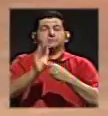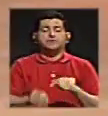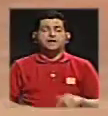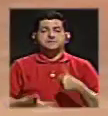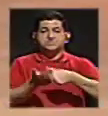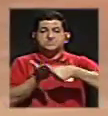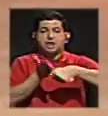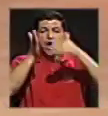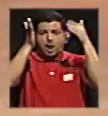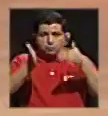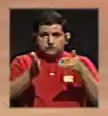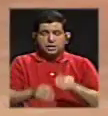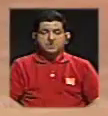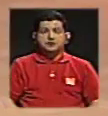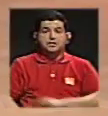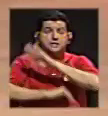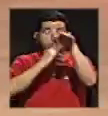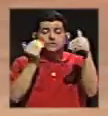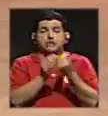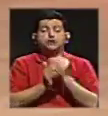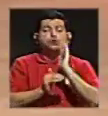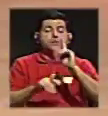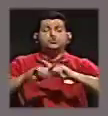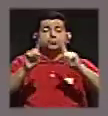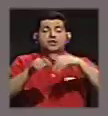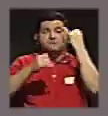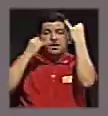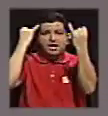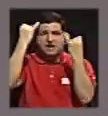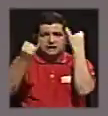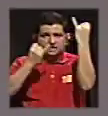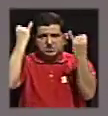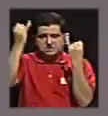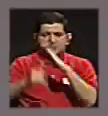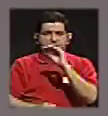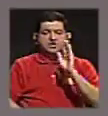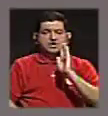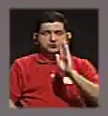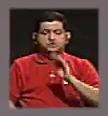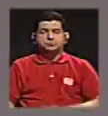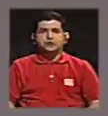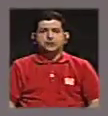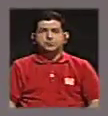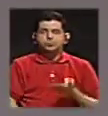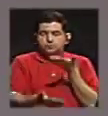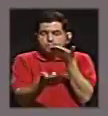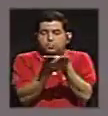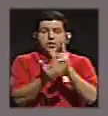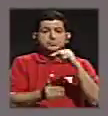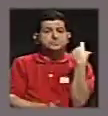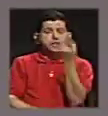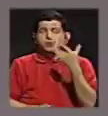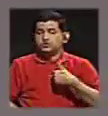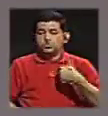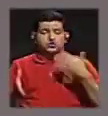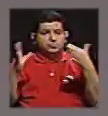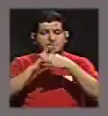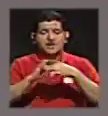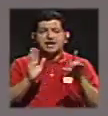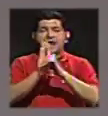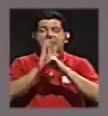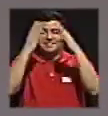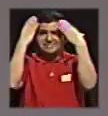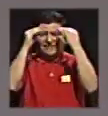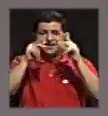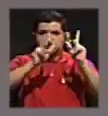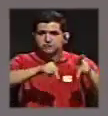electorado y presentar todas sus eh propuestas y sus sus ideas eso no solamente tiene que ver con derecho a la información